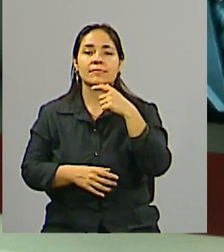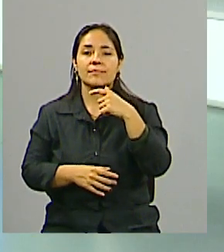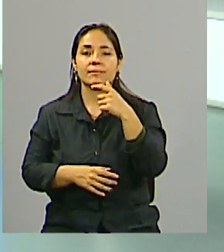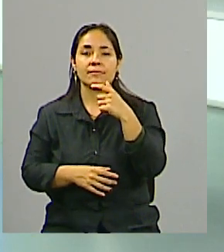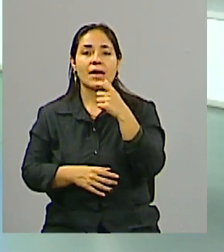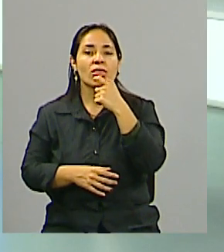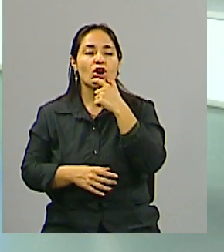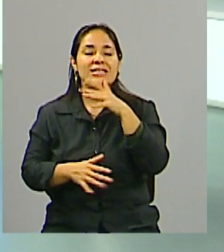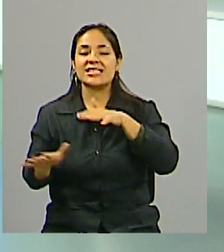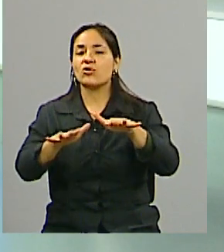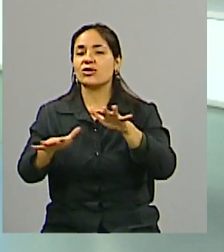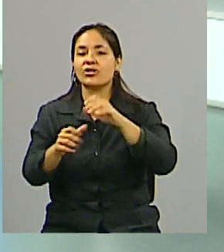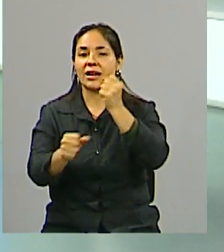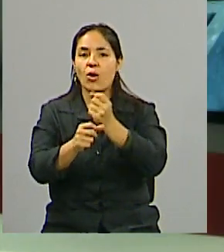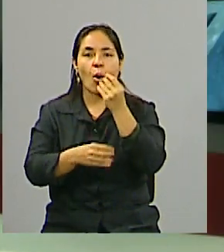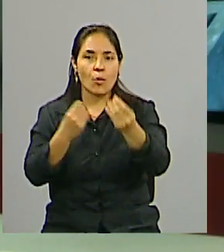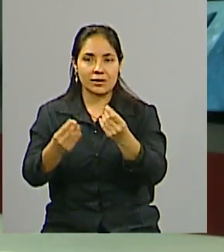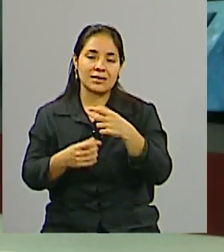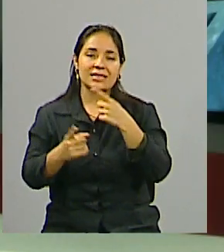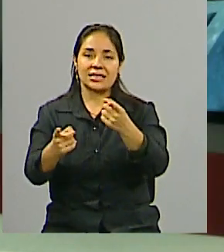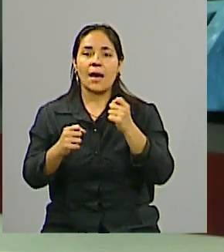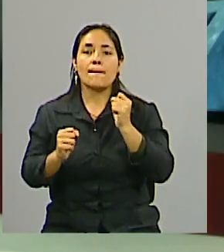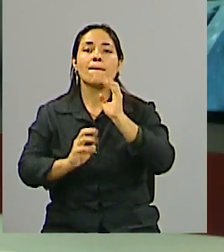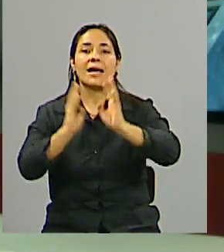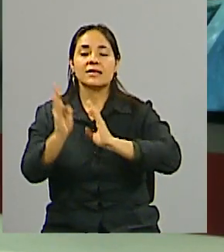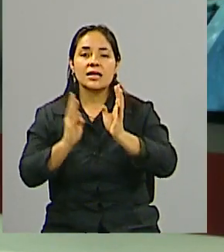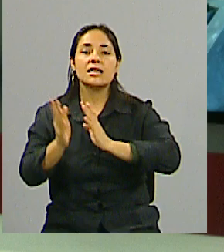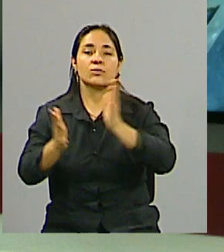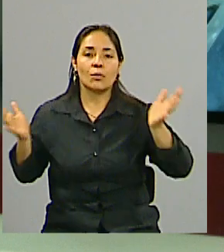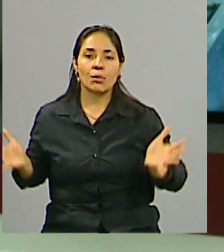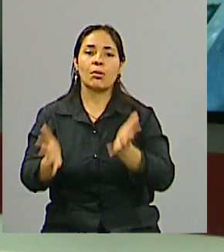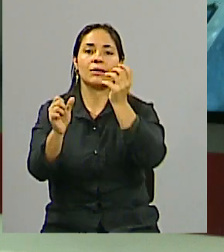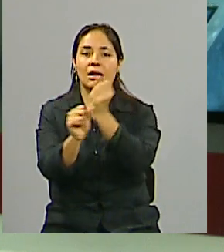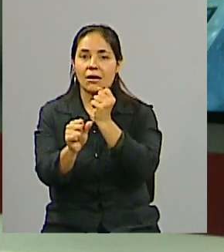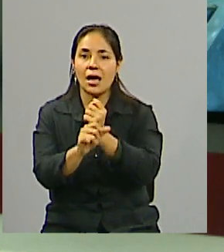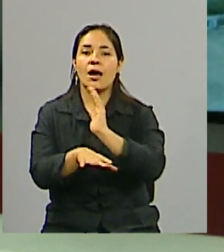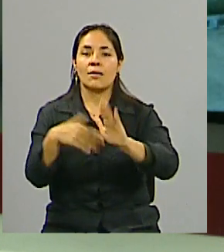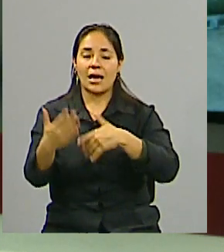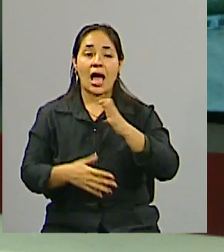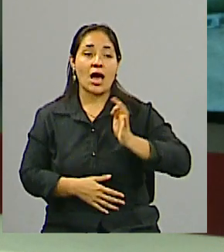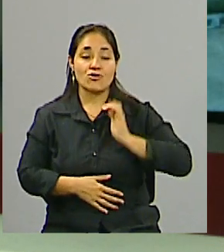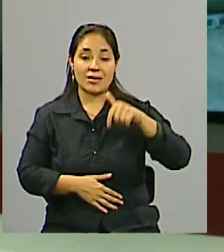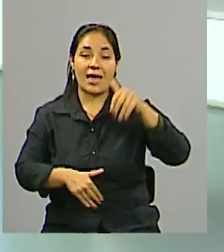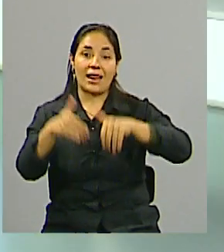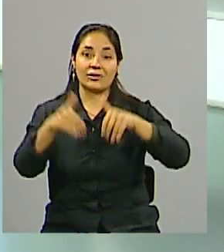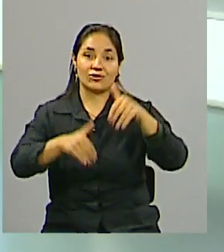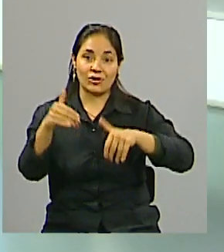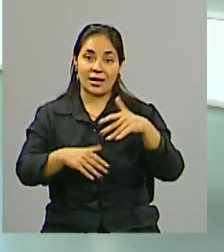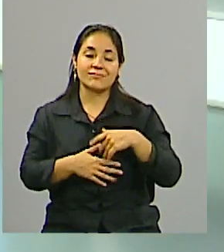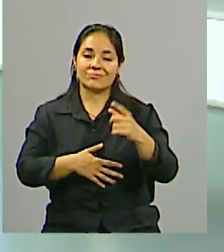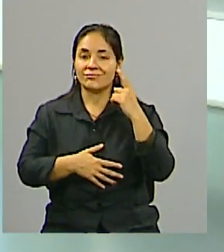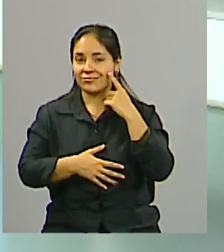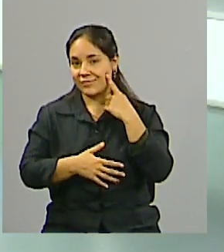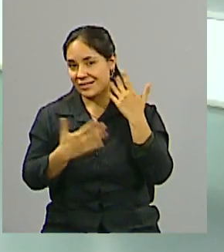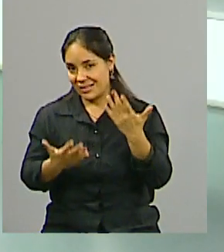de es necesario ampliar una matriz productiva, que esto va a generar empleo. En este año que es electoral vamos a escuchar mucho de eso,